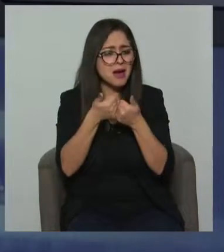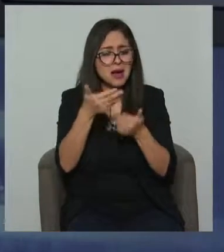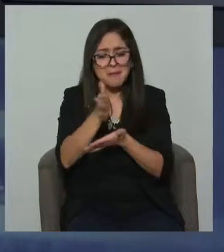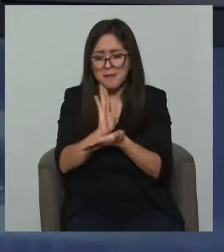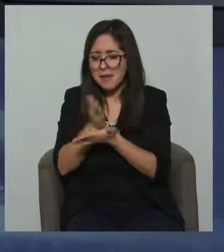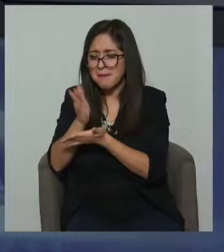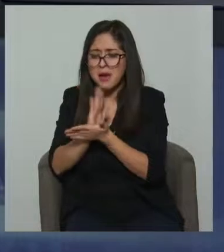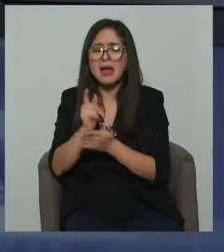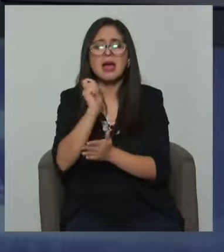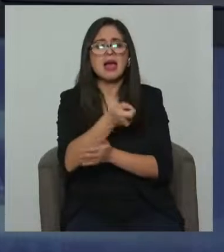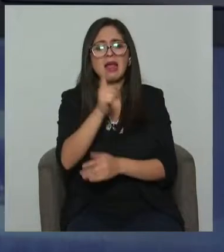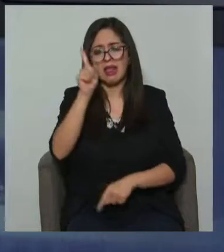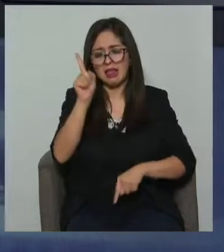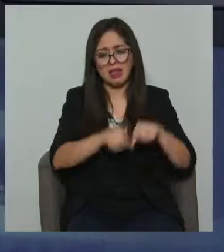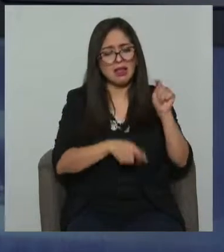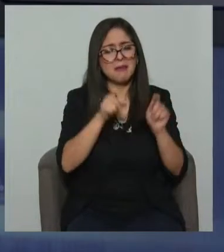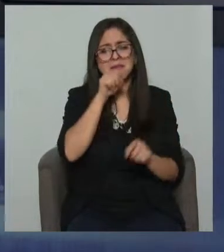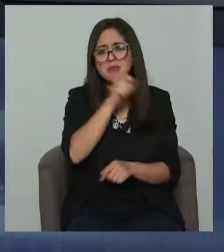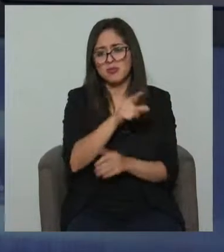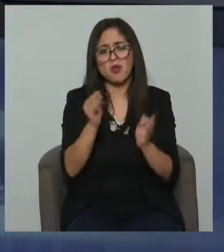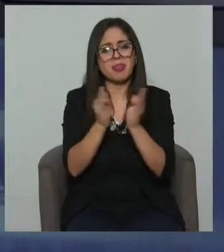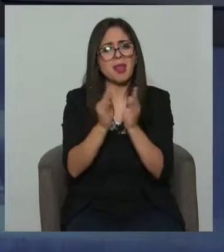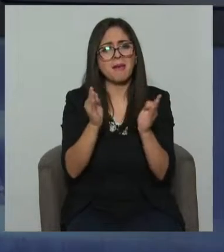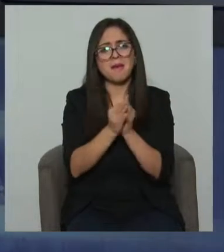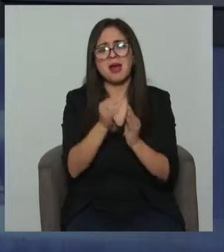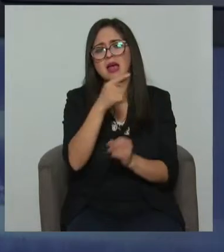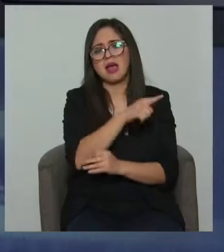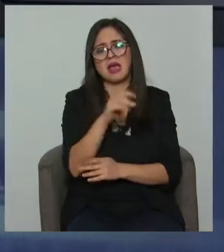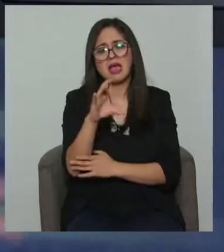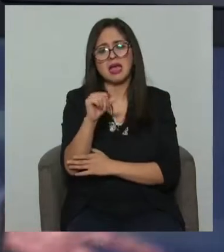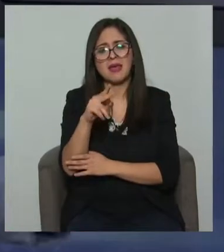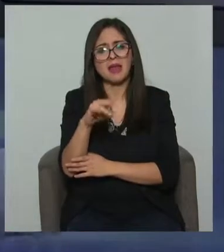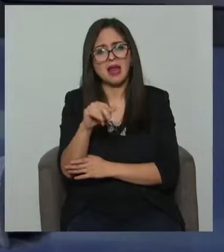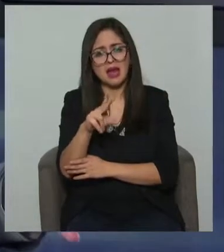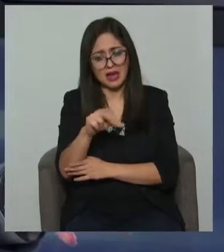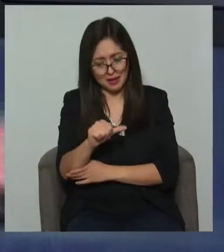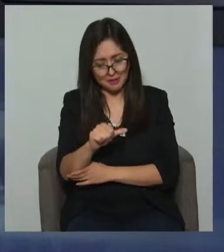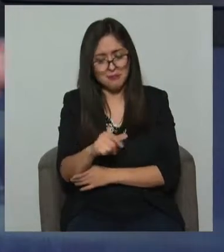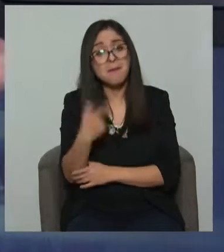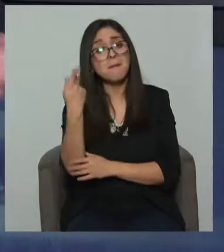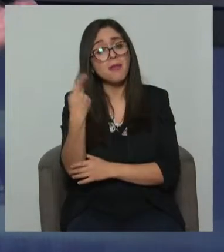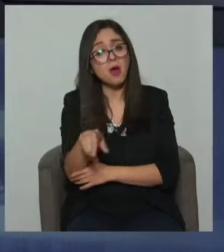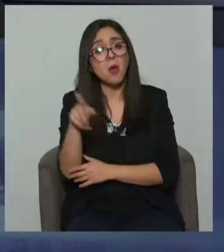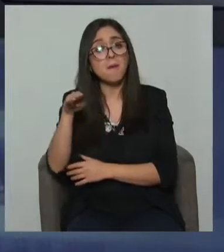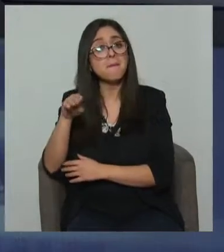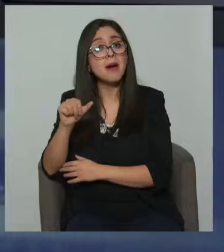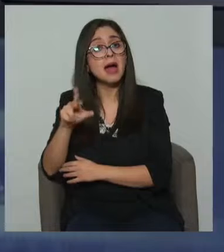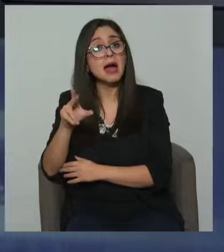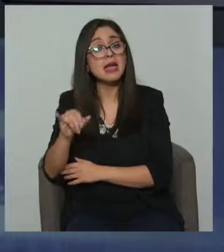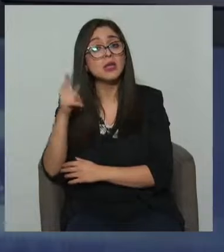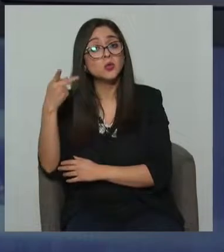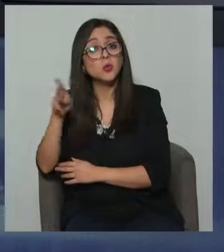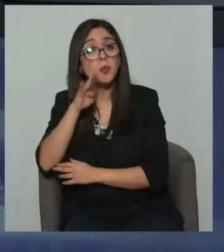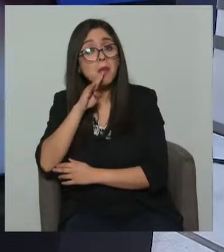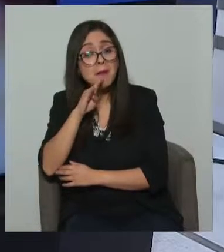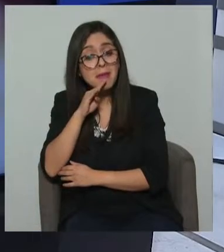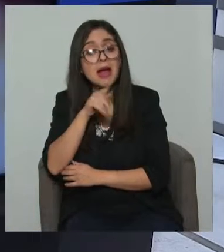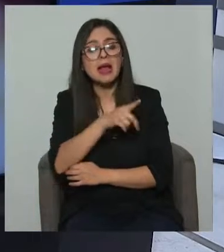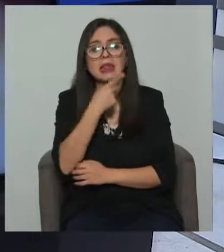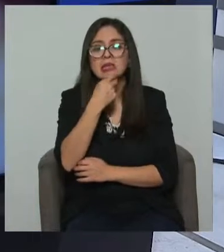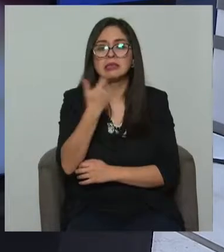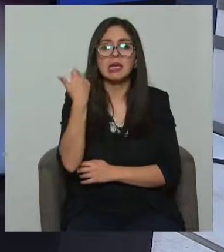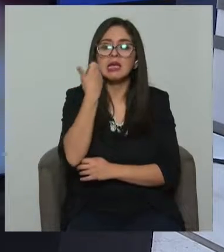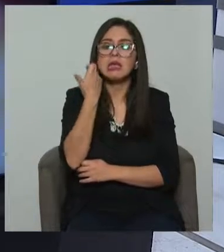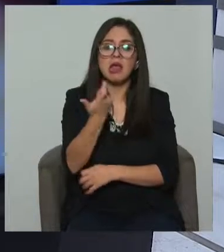de la Candelaria. Y bueno, pues Mari, su madre, solo quiere educarlo como Dios manda, porque así se dijo